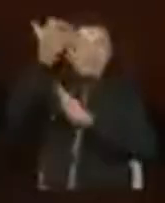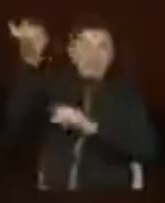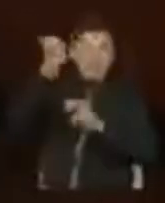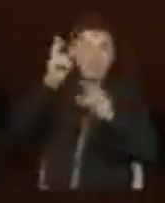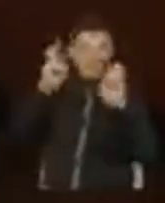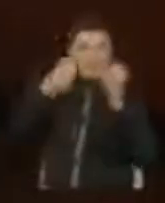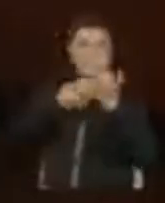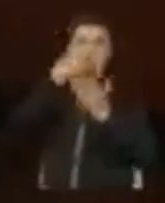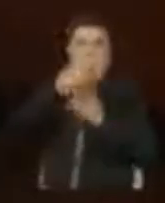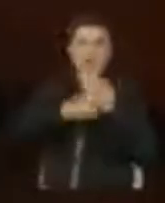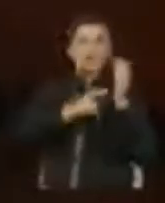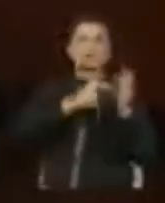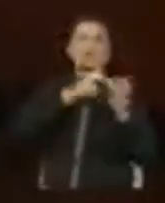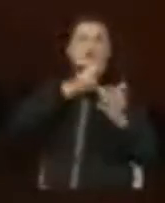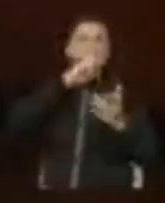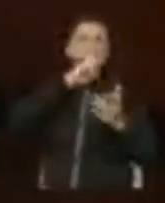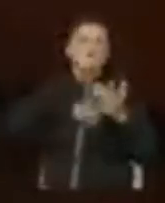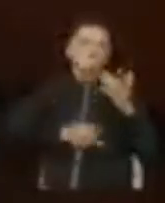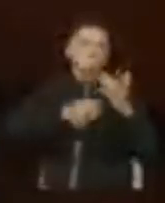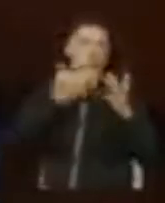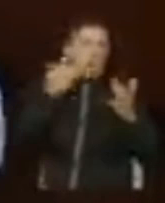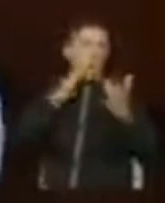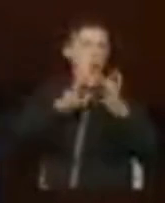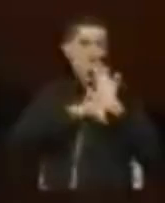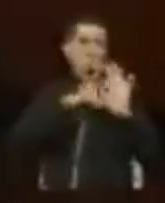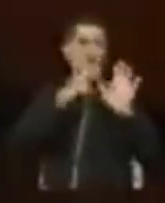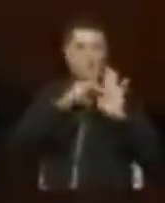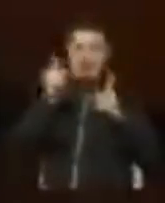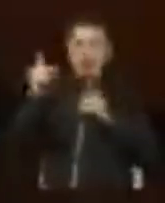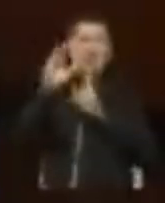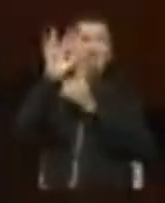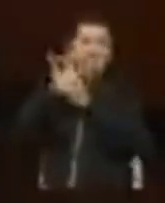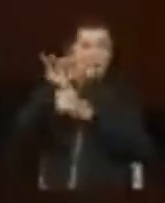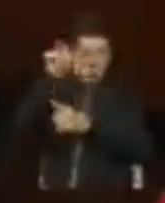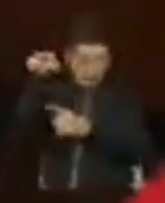proyecto de reforma tributaria. Y yo le...